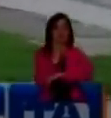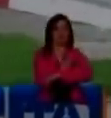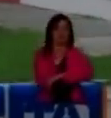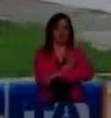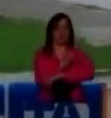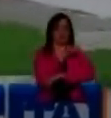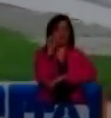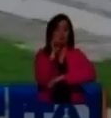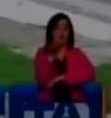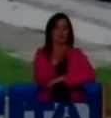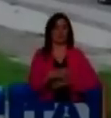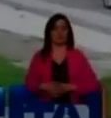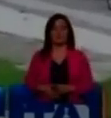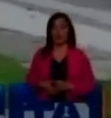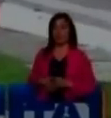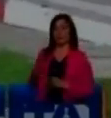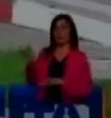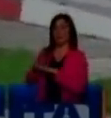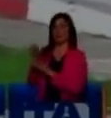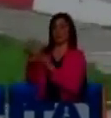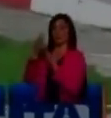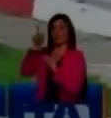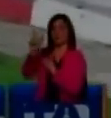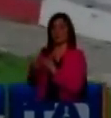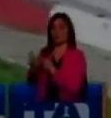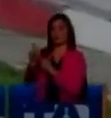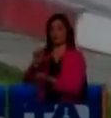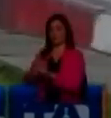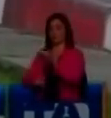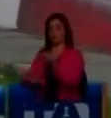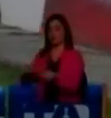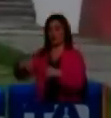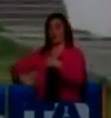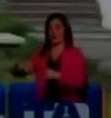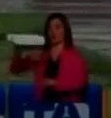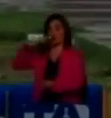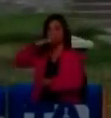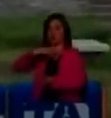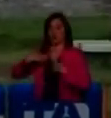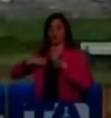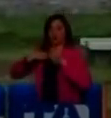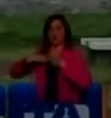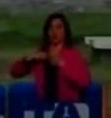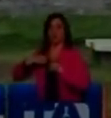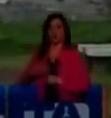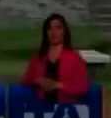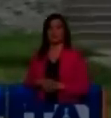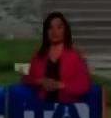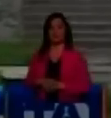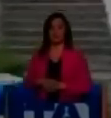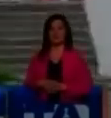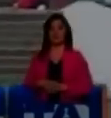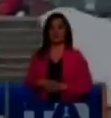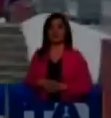sustancias sujetas a fiscalización. Bueno, subteniente, hace poquito nos contó un morador que habían encontrado aquí en estos juegos infantiles ropa, y precisamente hay alguien que